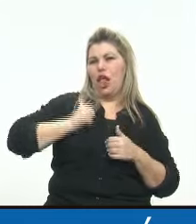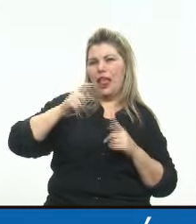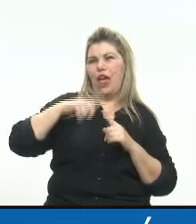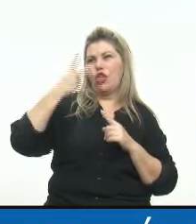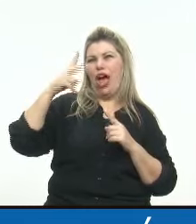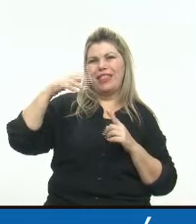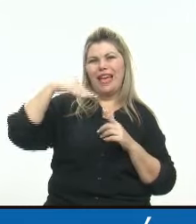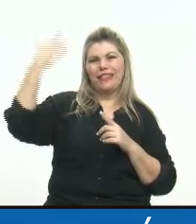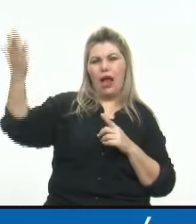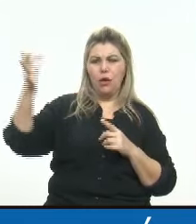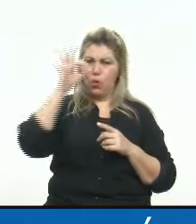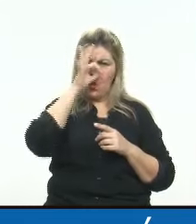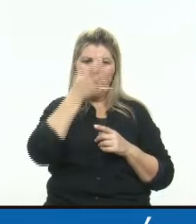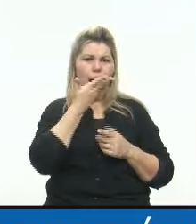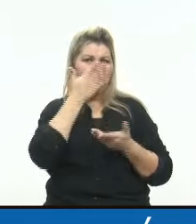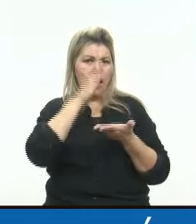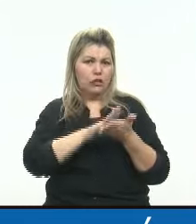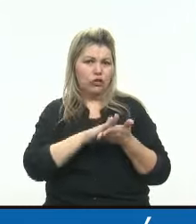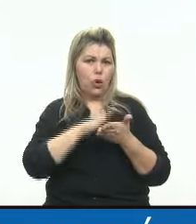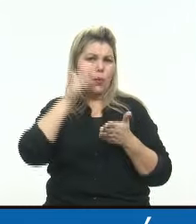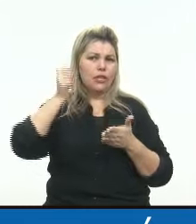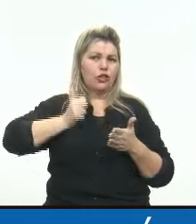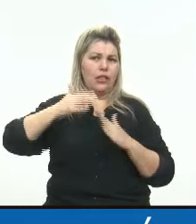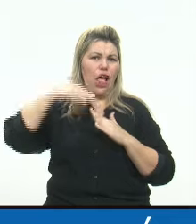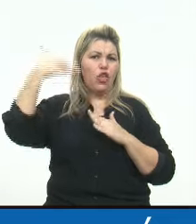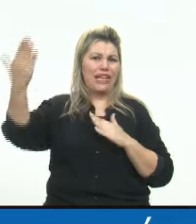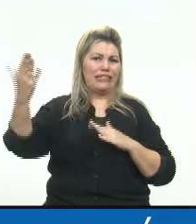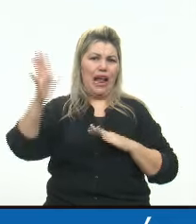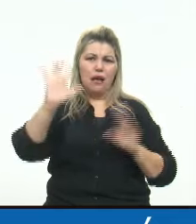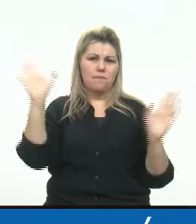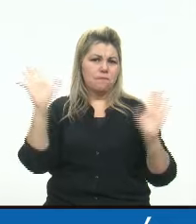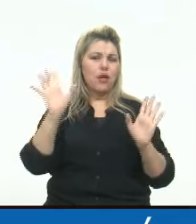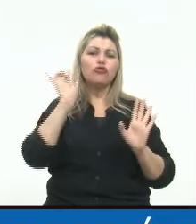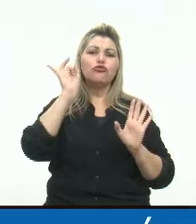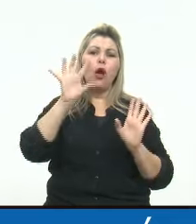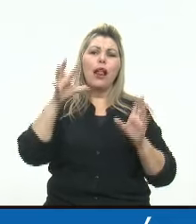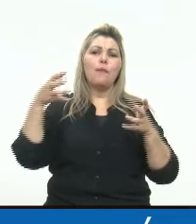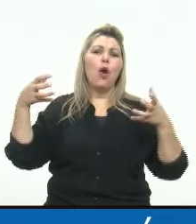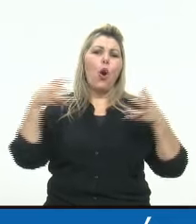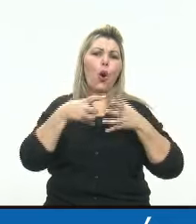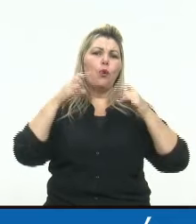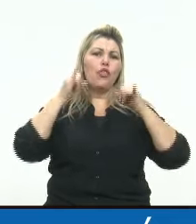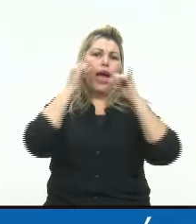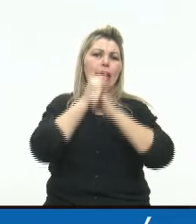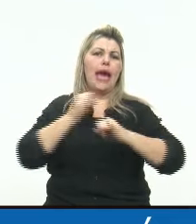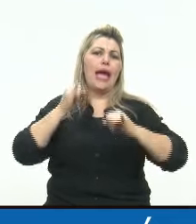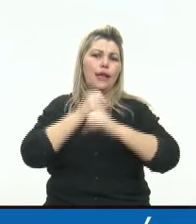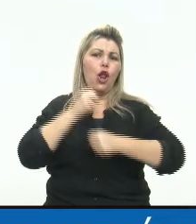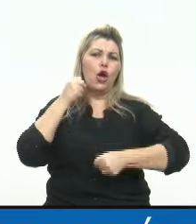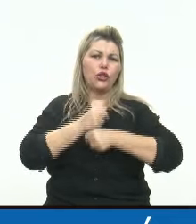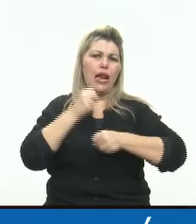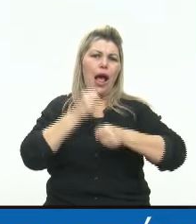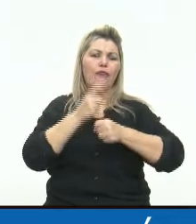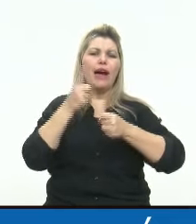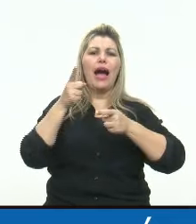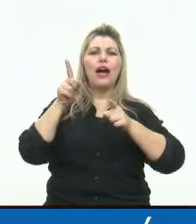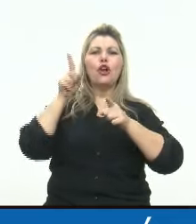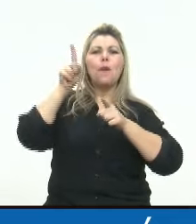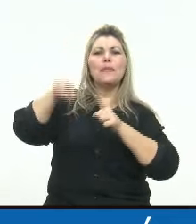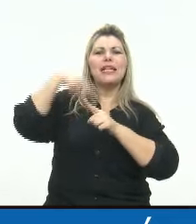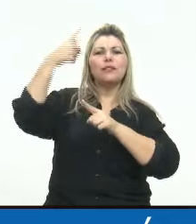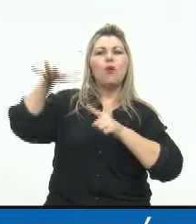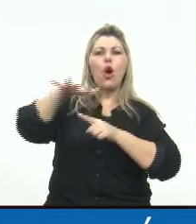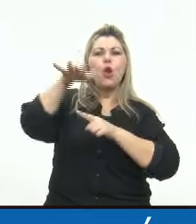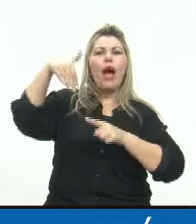nunca se habló de tropas extranjeras. Simplemente se cuenta con el asesoramiento de un cuerpo de ingenieros que trabajó en la cuenca del Mississippi,